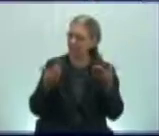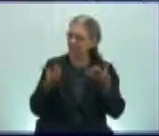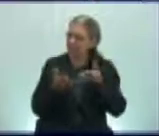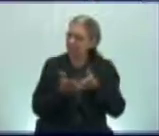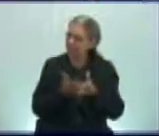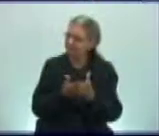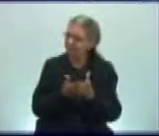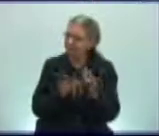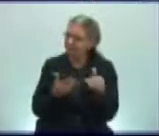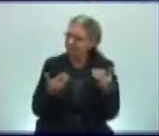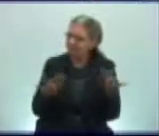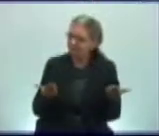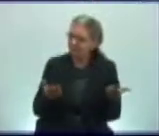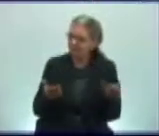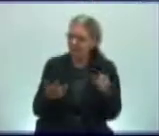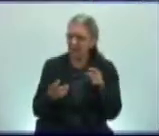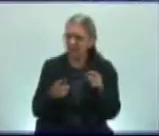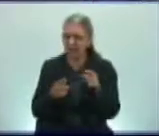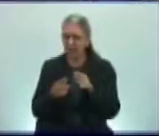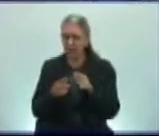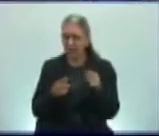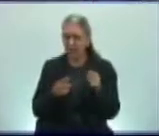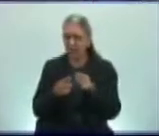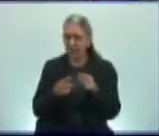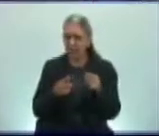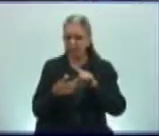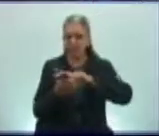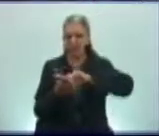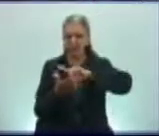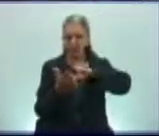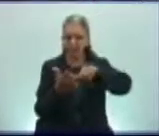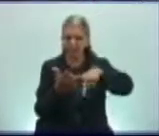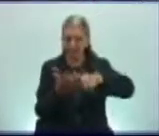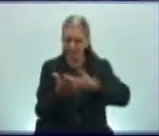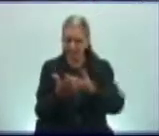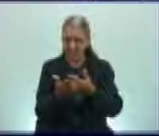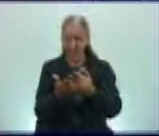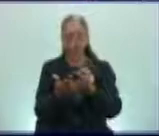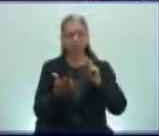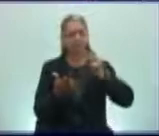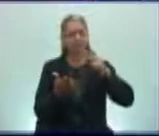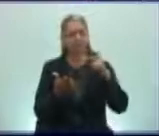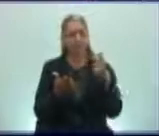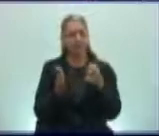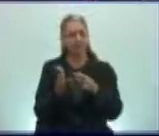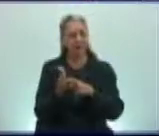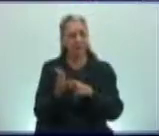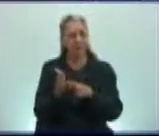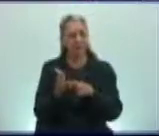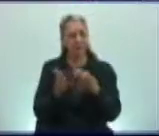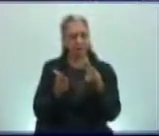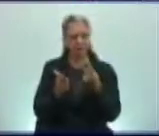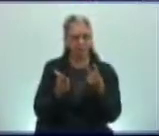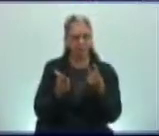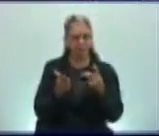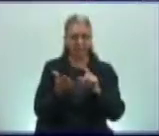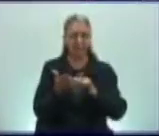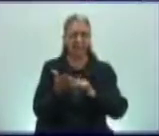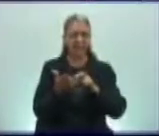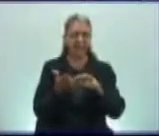suceder entonces con la longitud de la circunferencia si multiplicamos por 2 su radio.